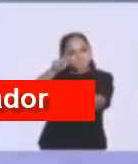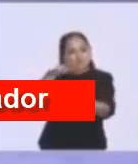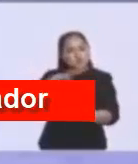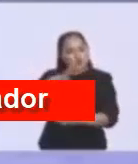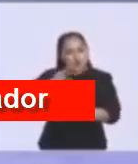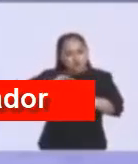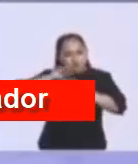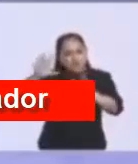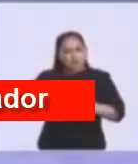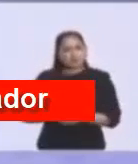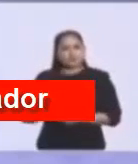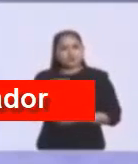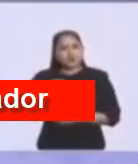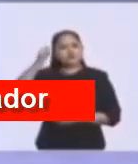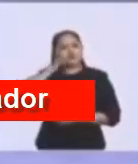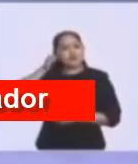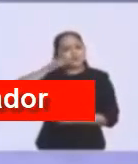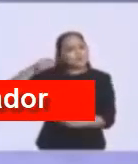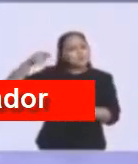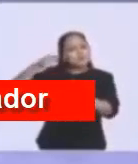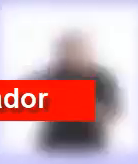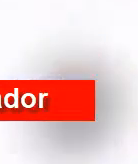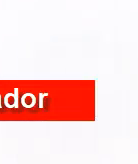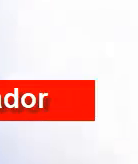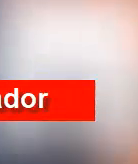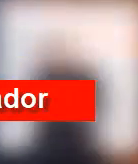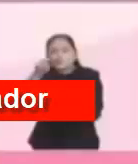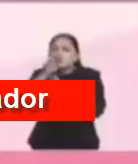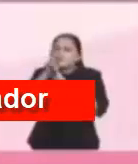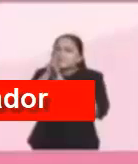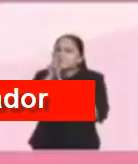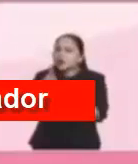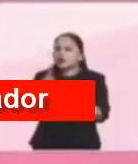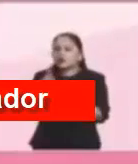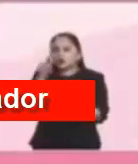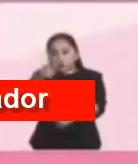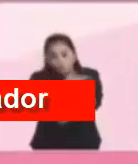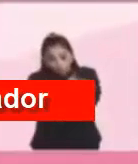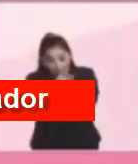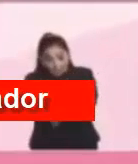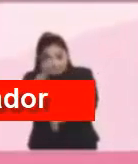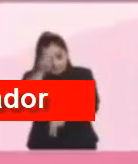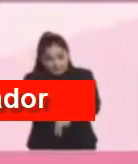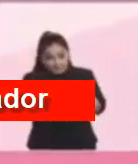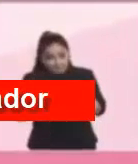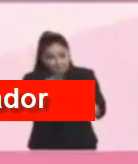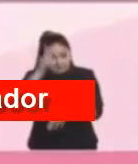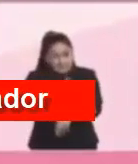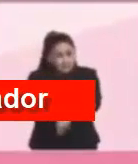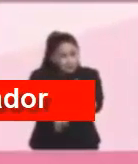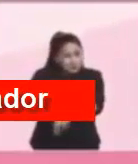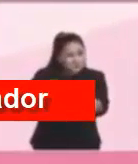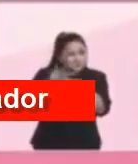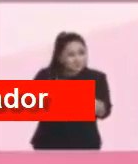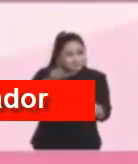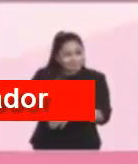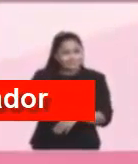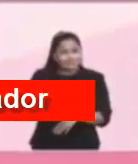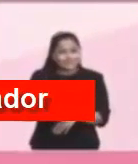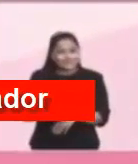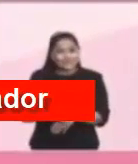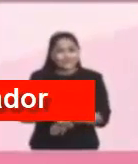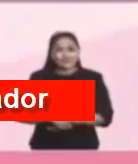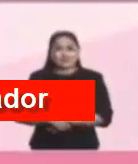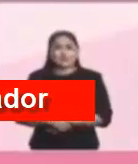del trabajo, en donde estamos hablando de jóvenes que por vender o consumir droga de menos de 200